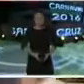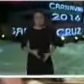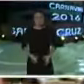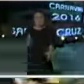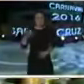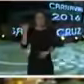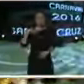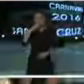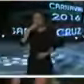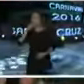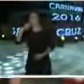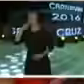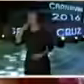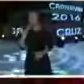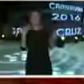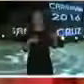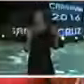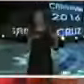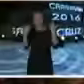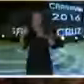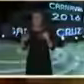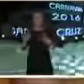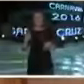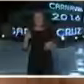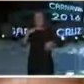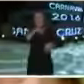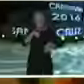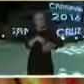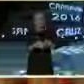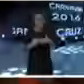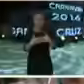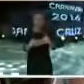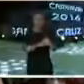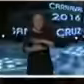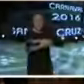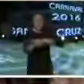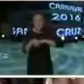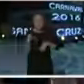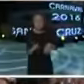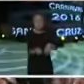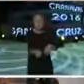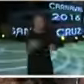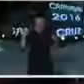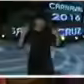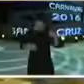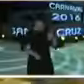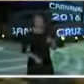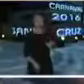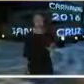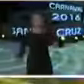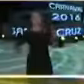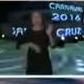Y estoy lea que mea. Que hay un gato en mi portón, le hago joder y le meo